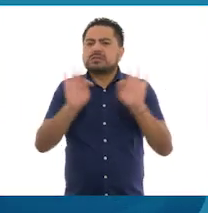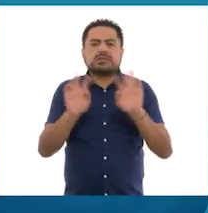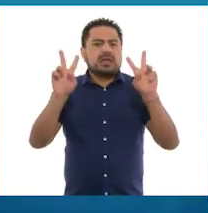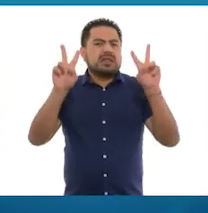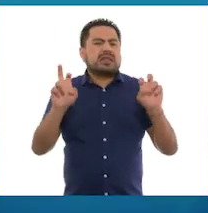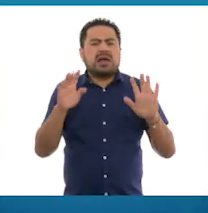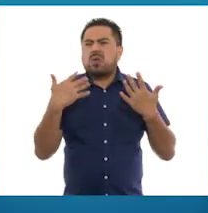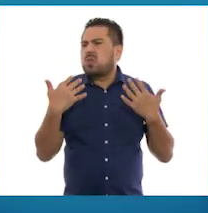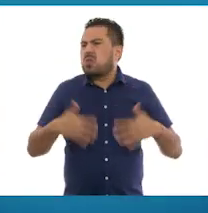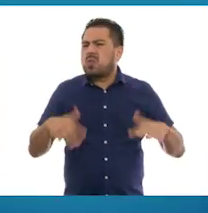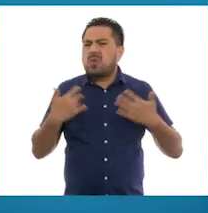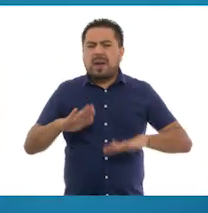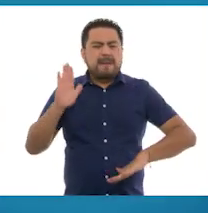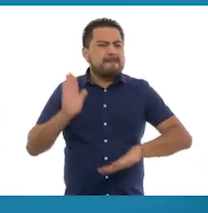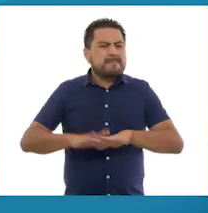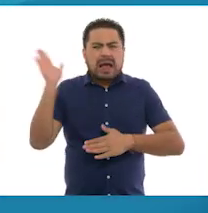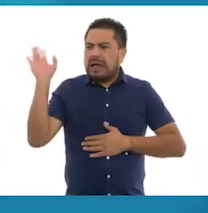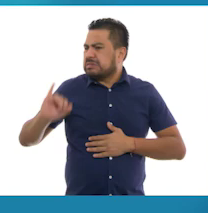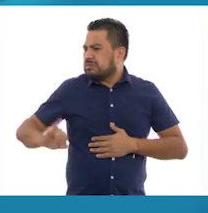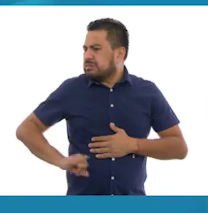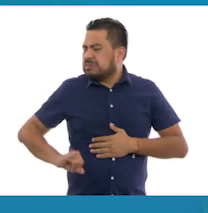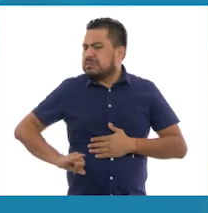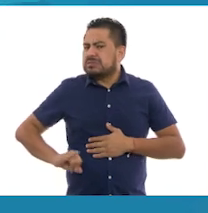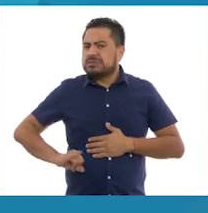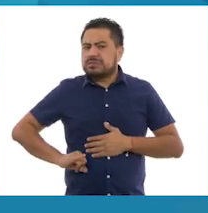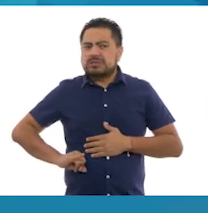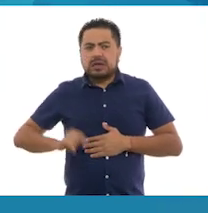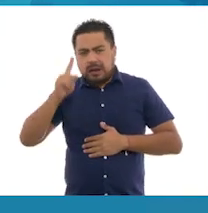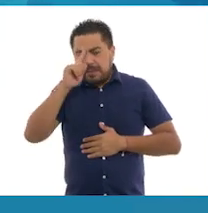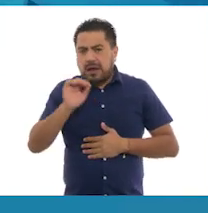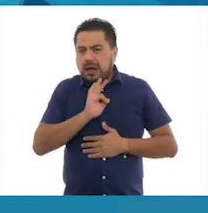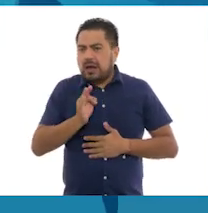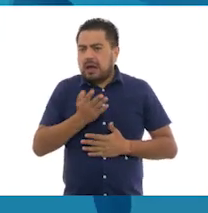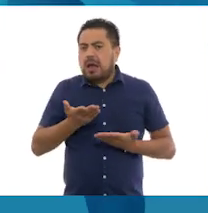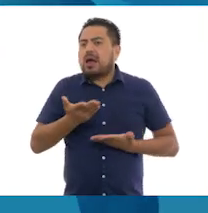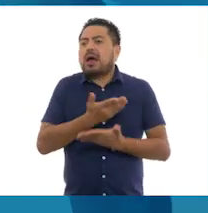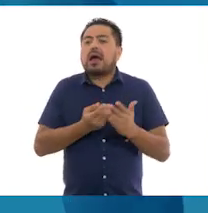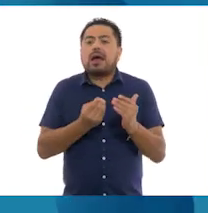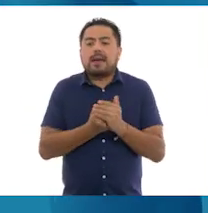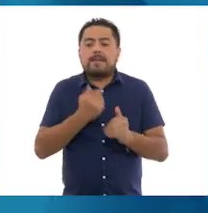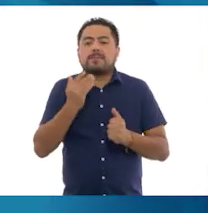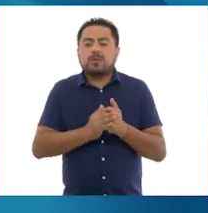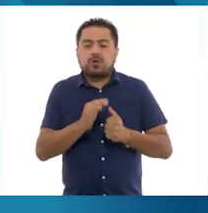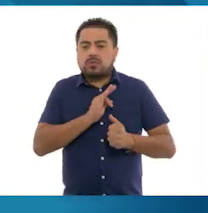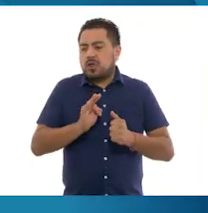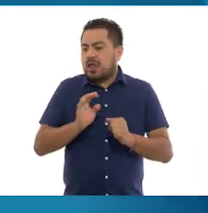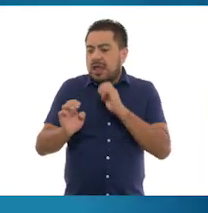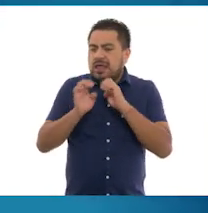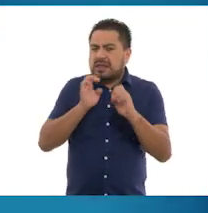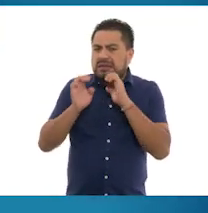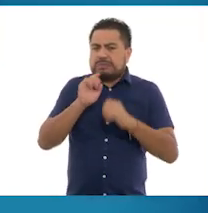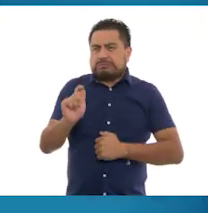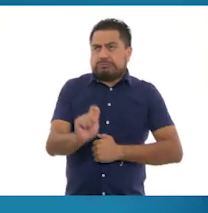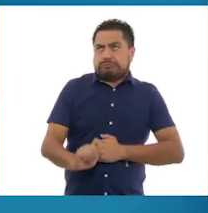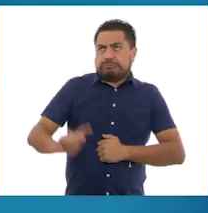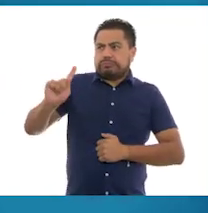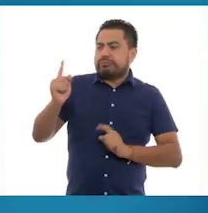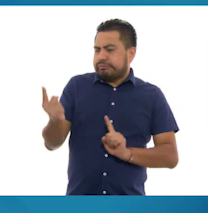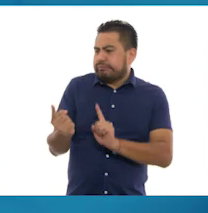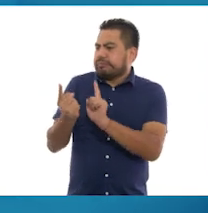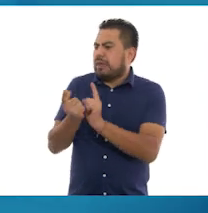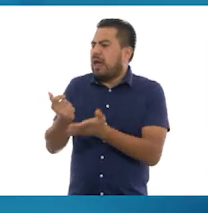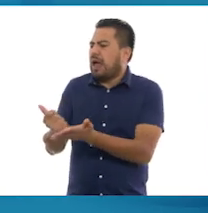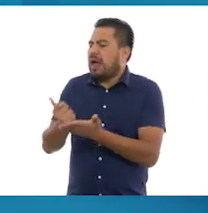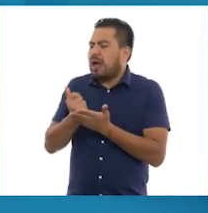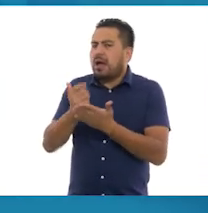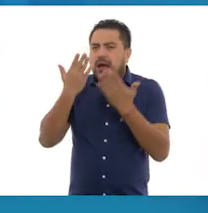muy, muy, muy, muy, muy interesante, pues a partir de él, durante alguna de las siguientes clases, entrevistaremos a un experto para que nos ayude a